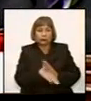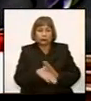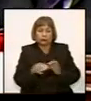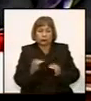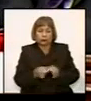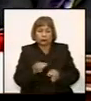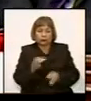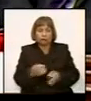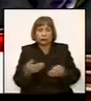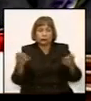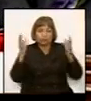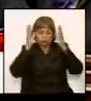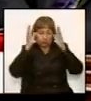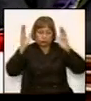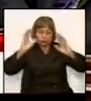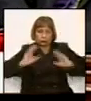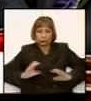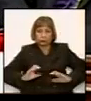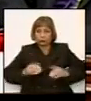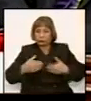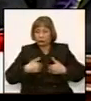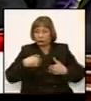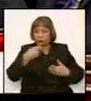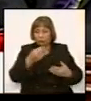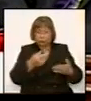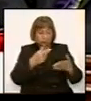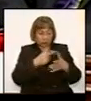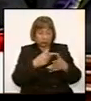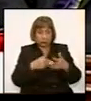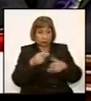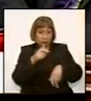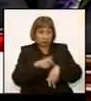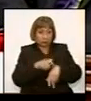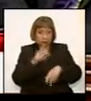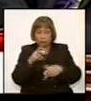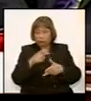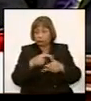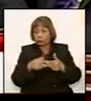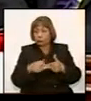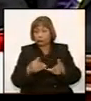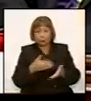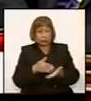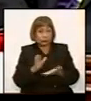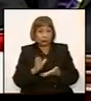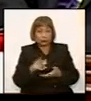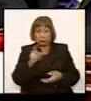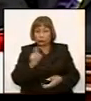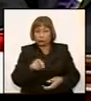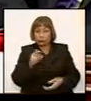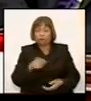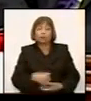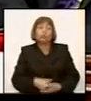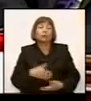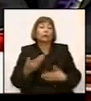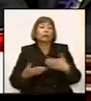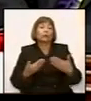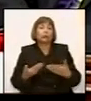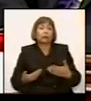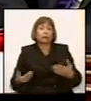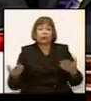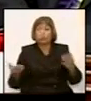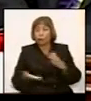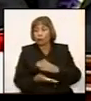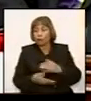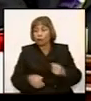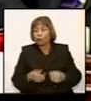plazo pactado. O sea, yo te doy para tal tiempo y después de esto te tengo que sacar necesariamente porque puedo encontrar bajo